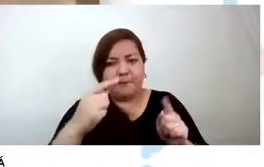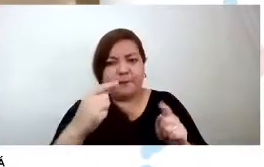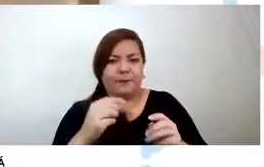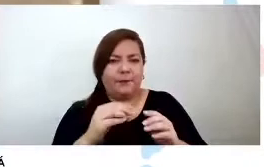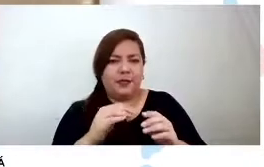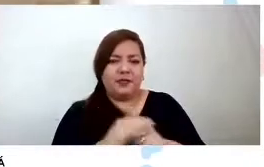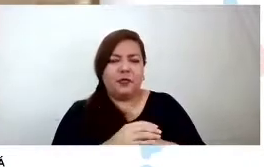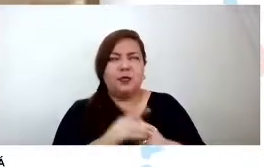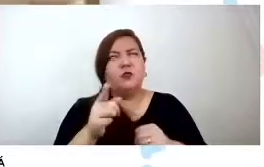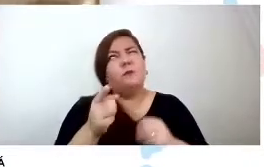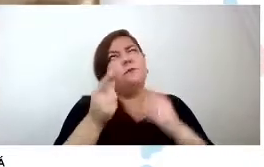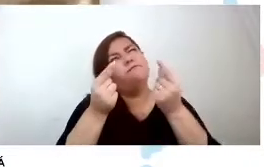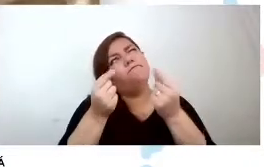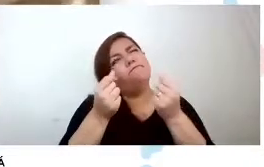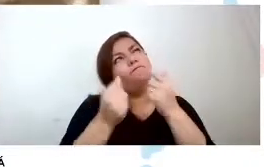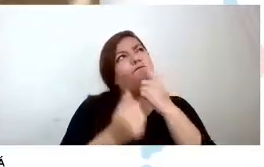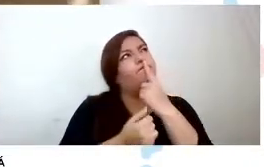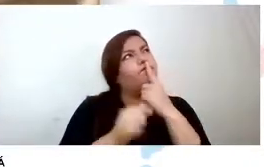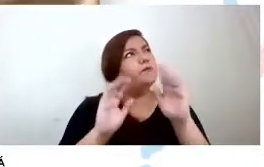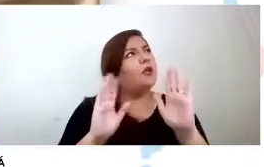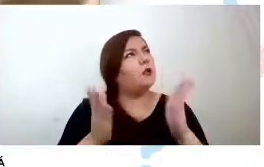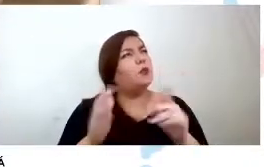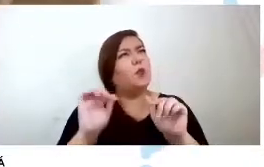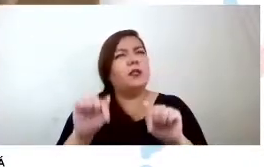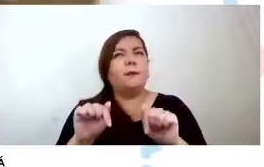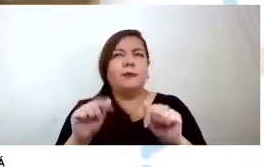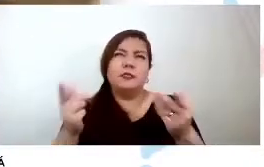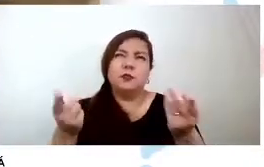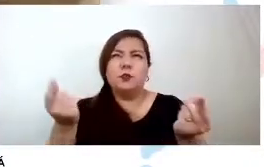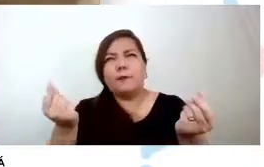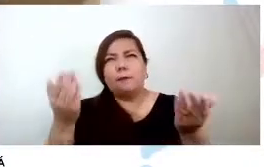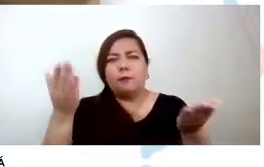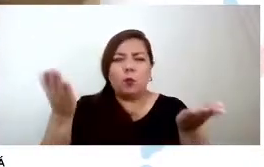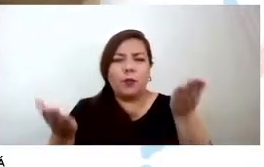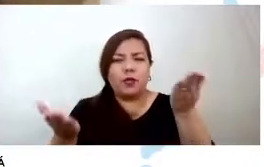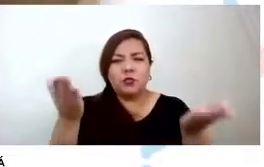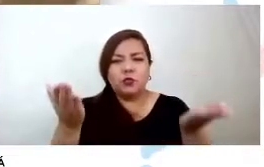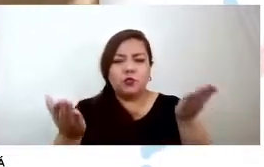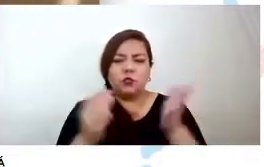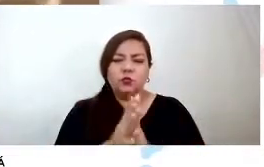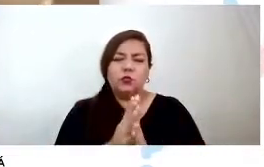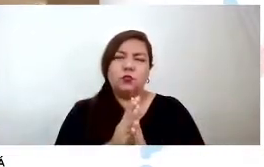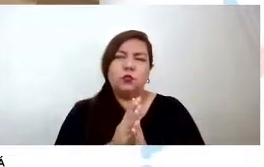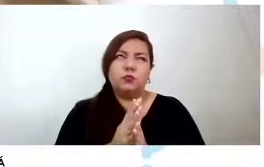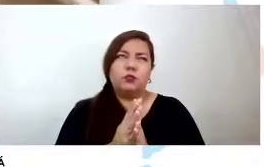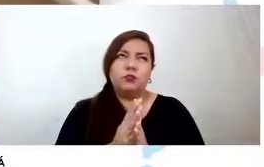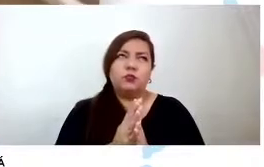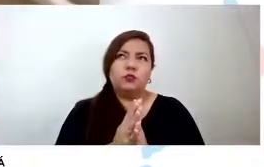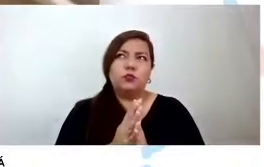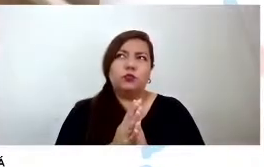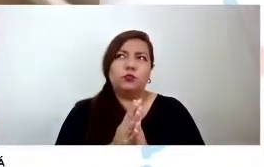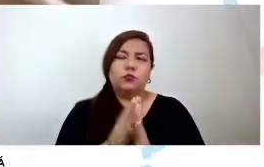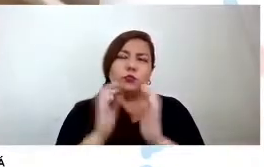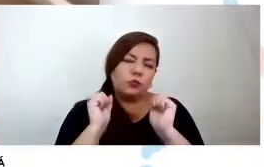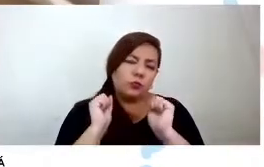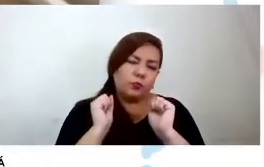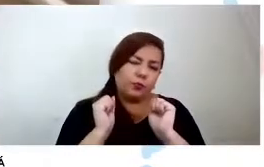¿A qué podría ser parecido en la actualidad para hacer una analogía? Podríamos decir que es como